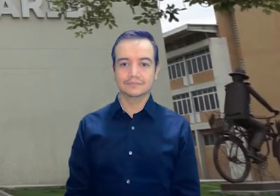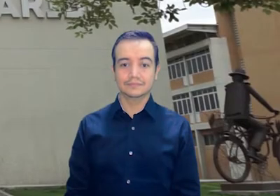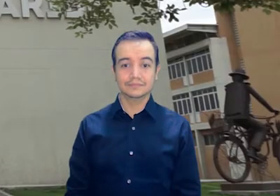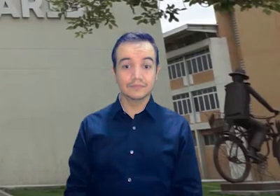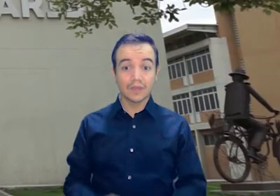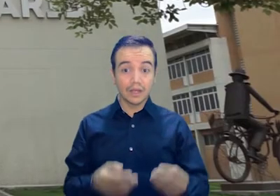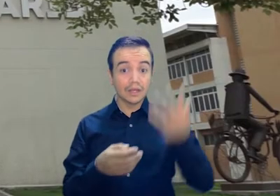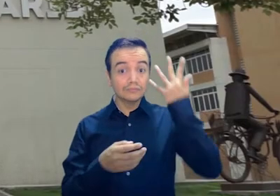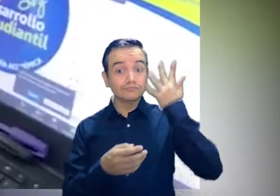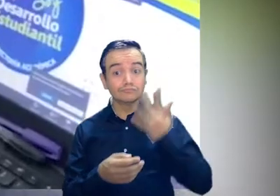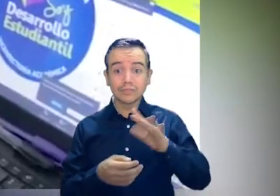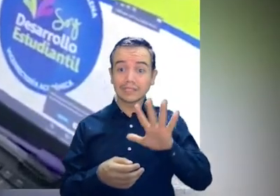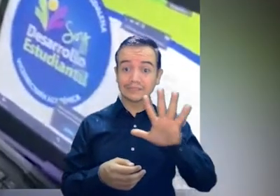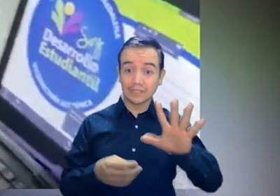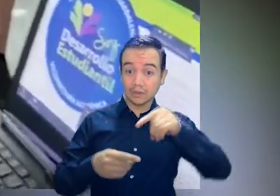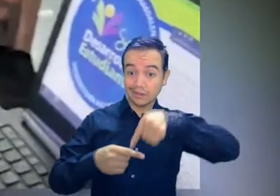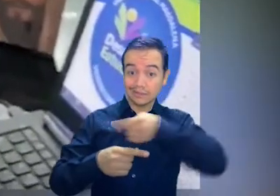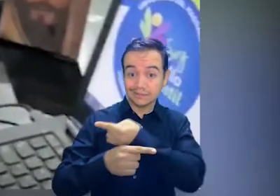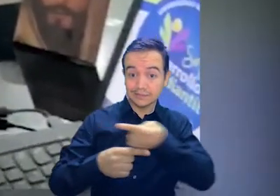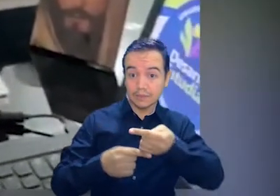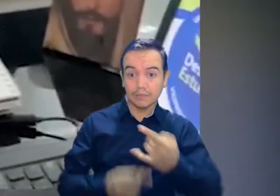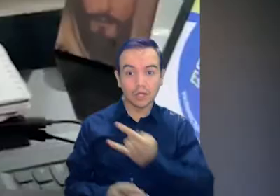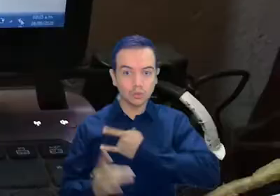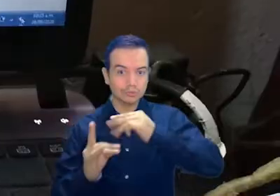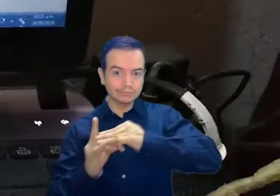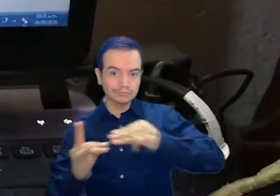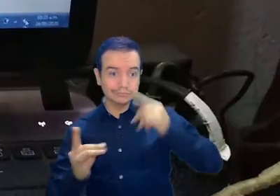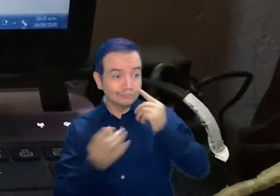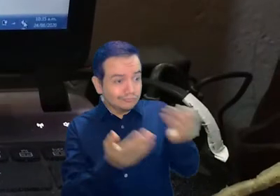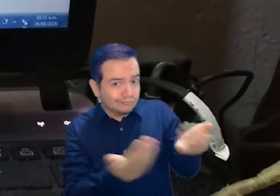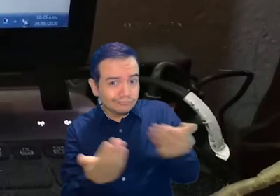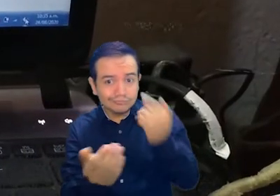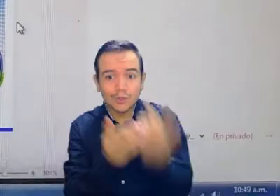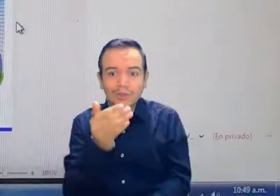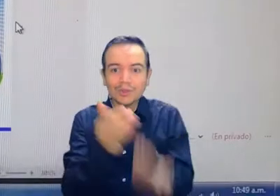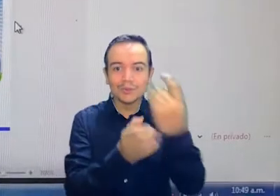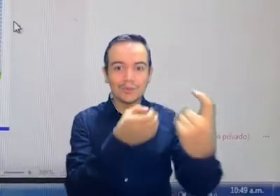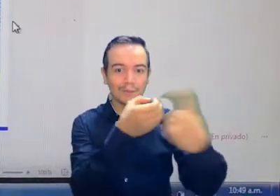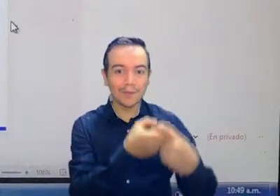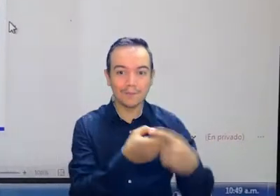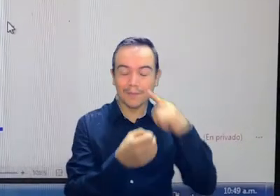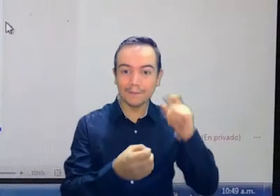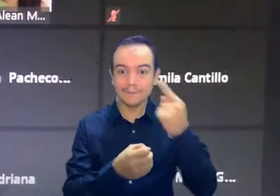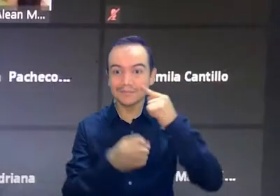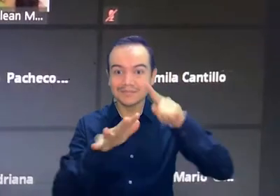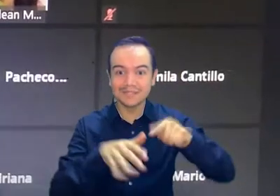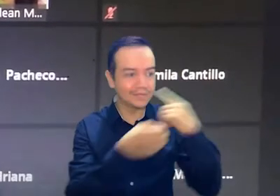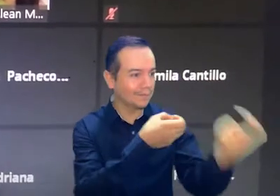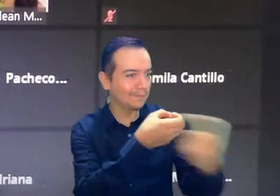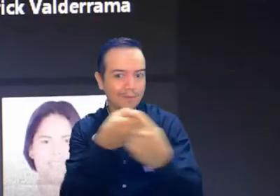Durante 5 días, la Universidad del Magdalena desarrolló la semana de inducción para los estudiantes de primer semestre, que por primera